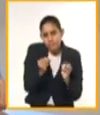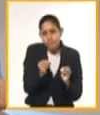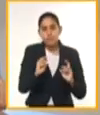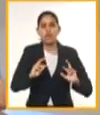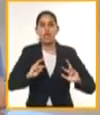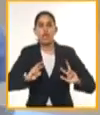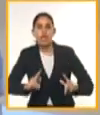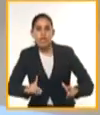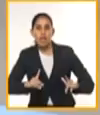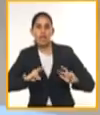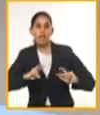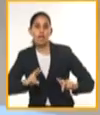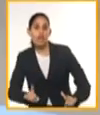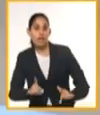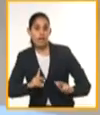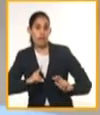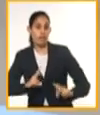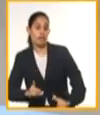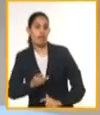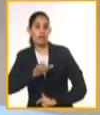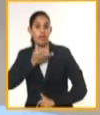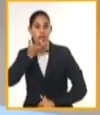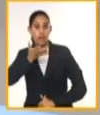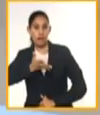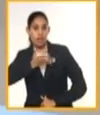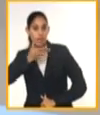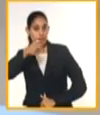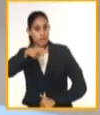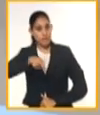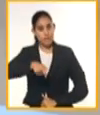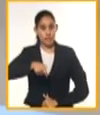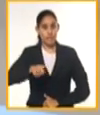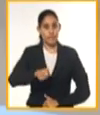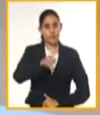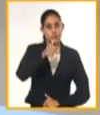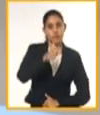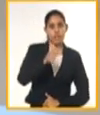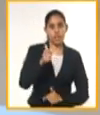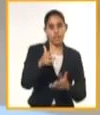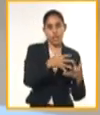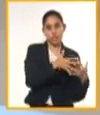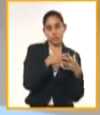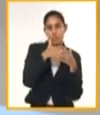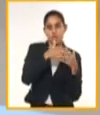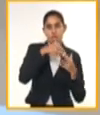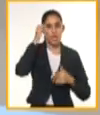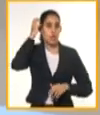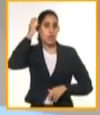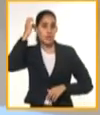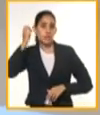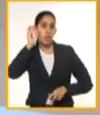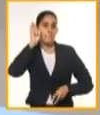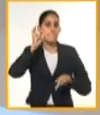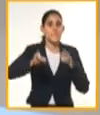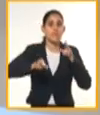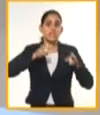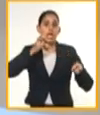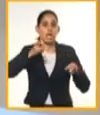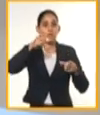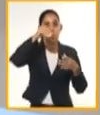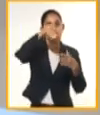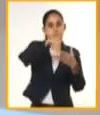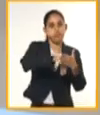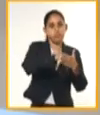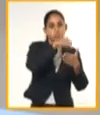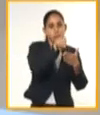hablando, insistiendo que este gobierno de Trump tiene un mandato del pueblo en las urnas y que por